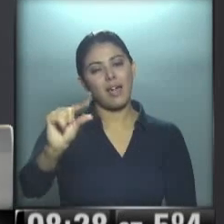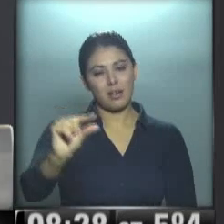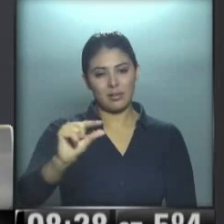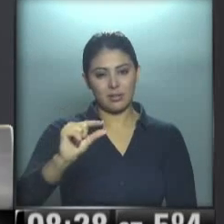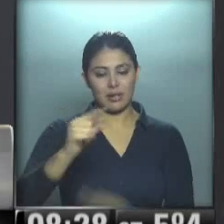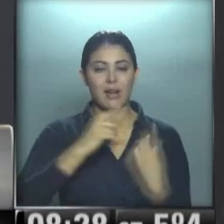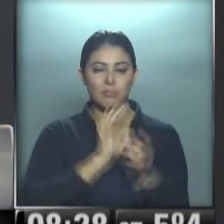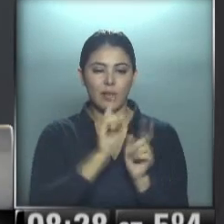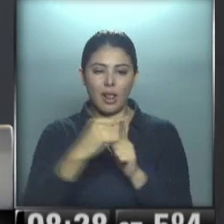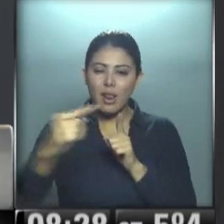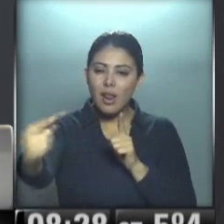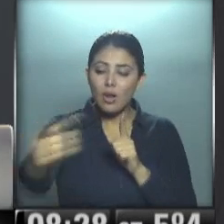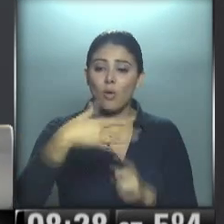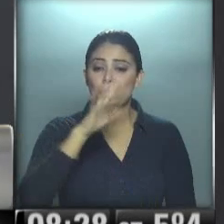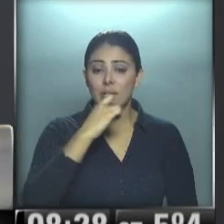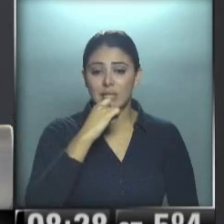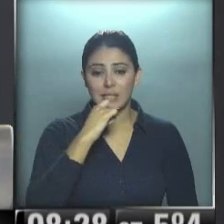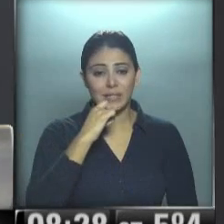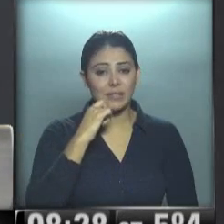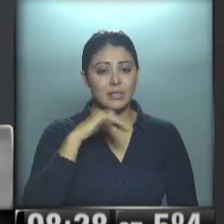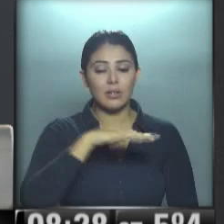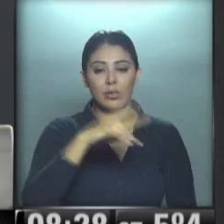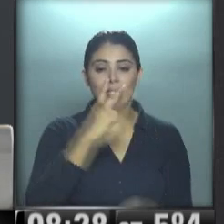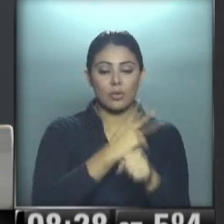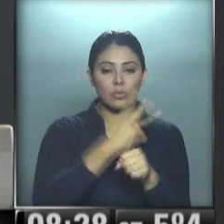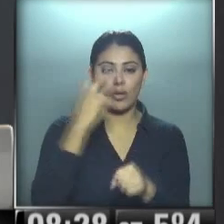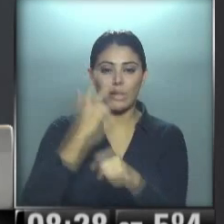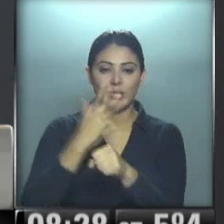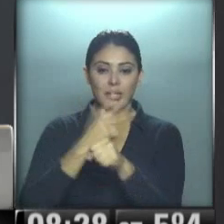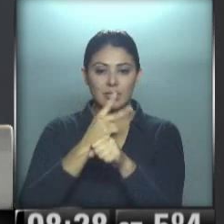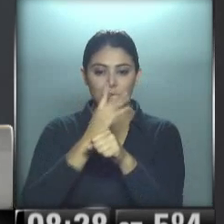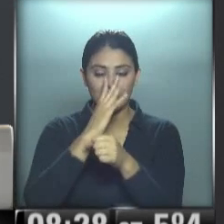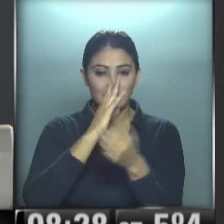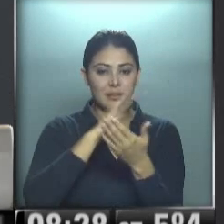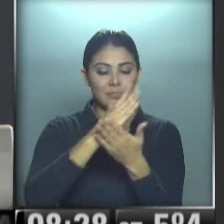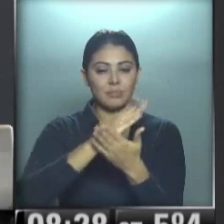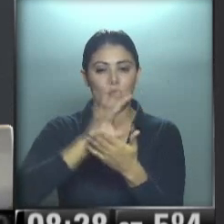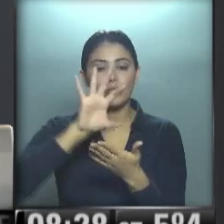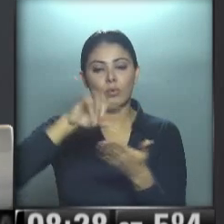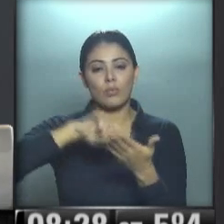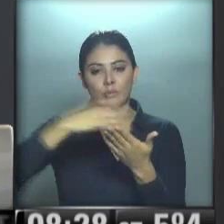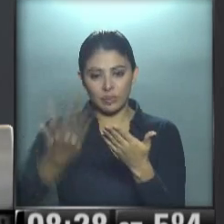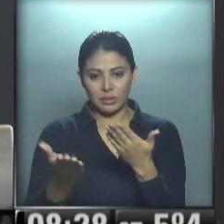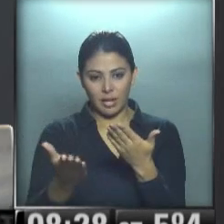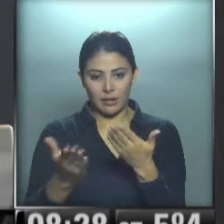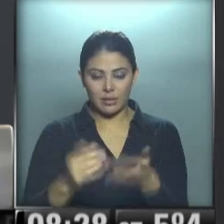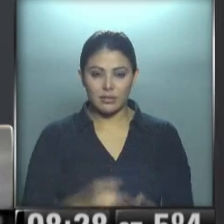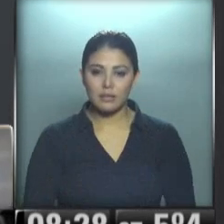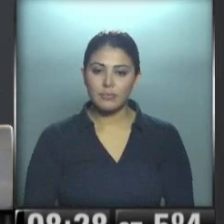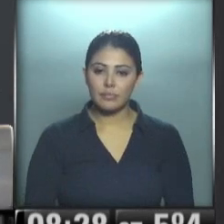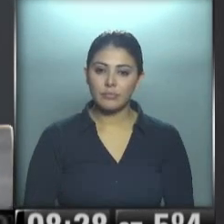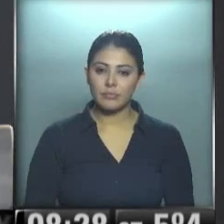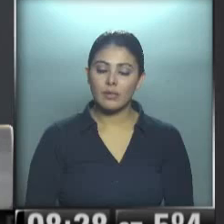fundamentalmente los que se hacen en los partidos del segundo y tercer cordón del conurbano y la ciudad autónoma de buenos aires